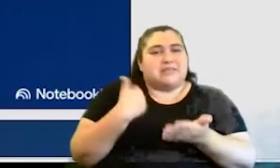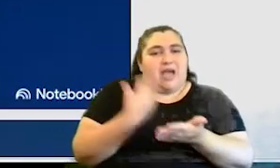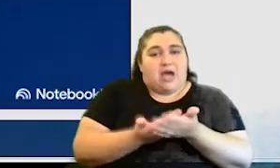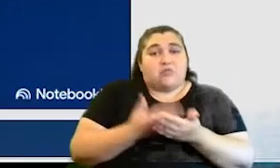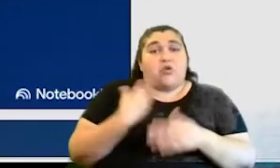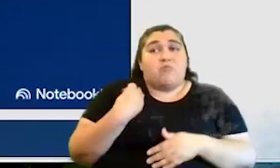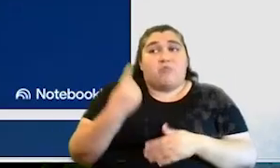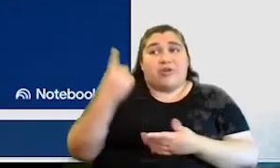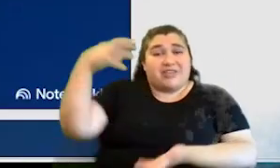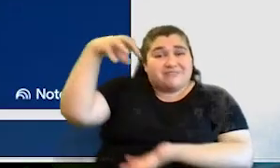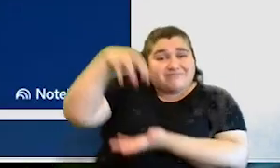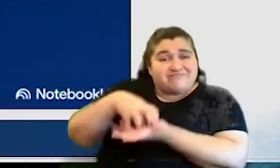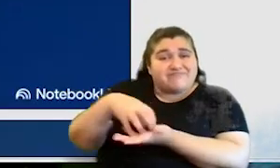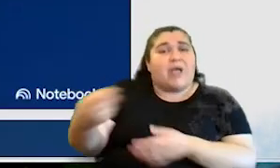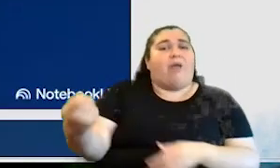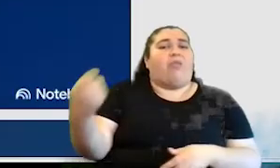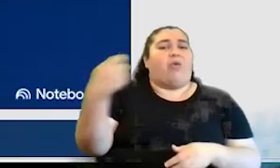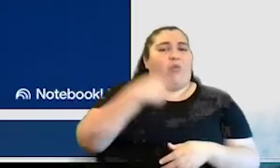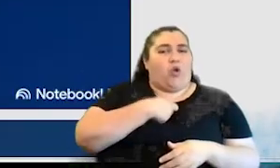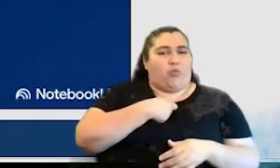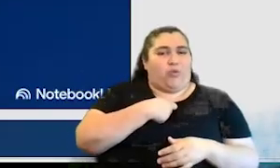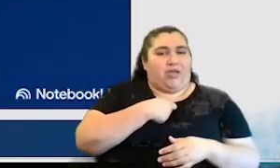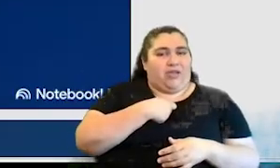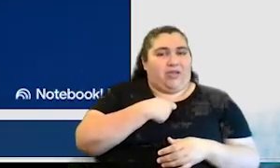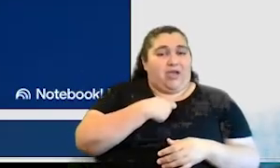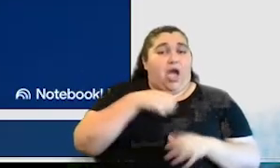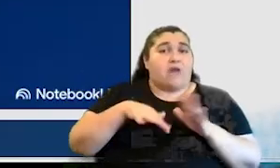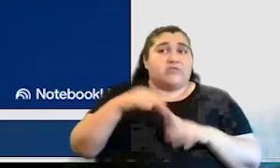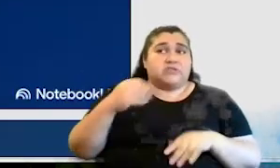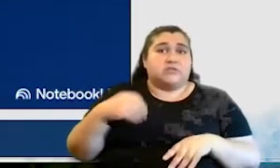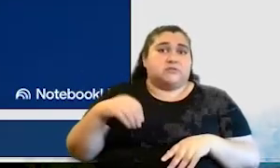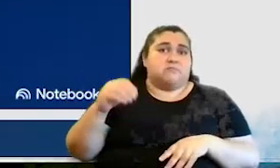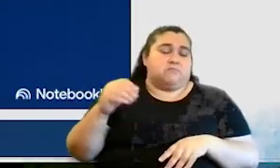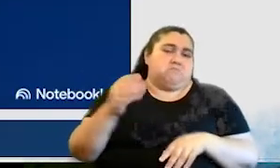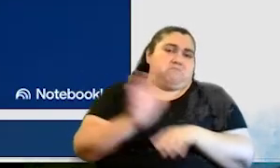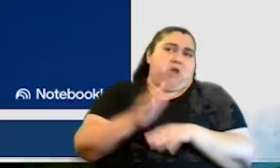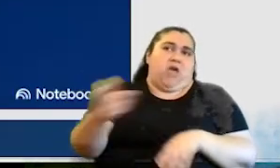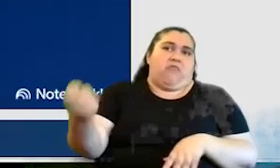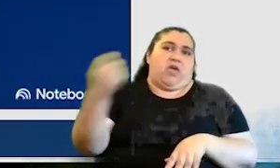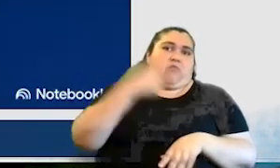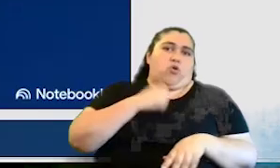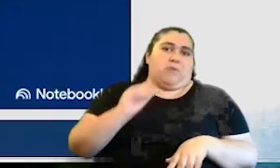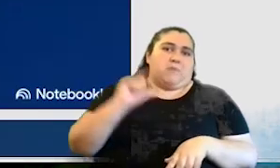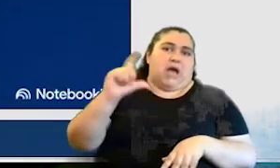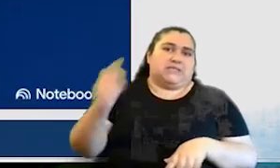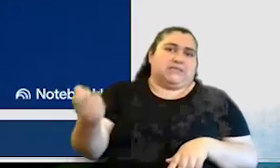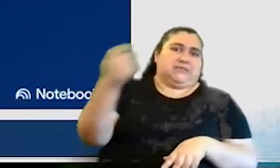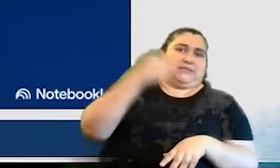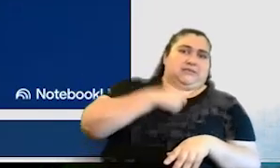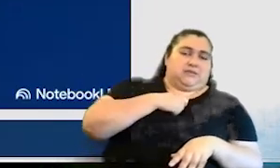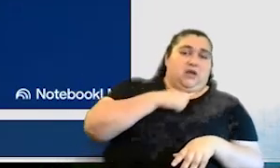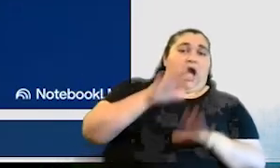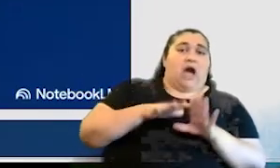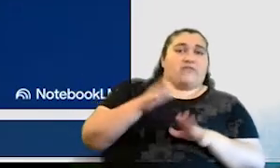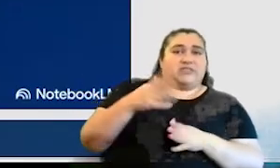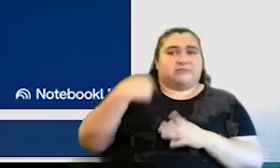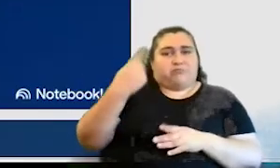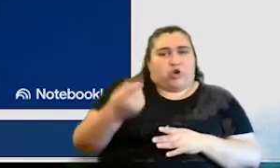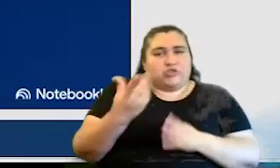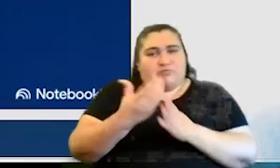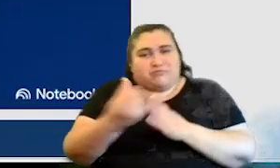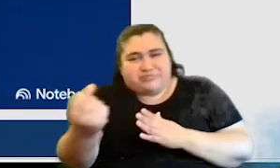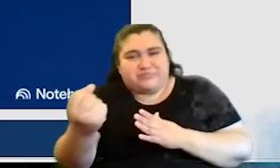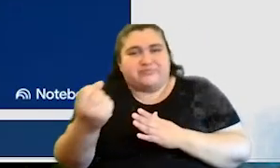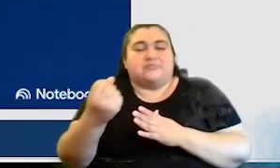nos va a devolver los ajustes de más o de menos que nos haya hecho en el primer semestre, como nos contaba Claudia hoy, donde también se ajustaron